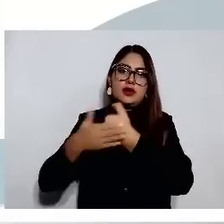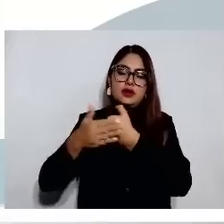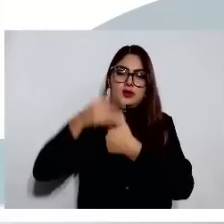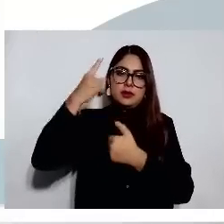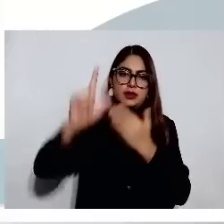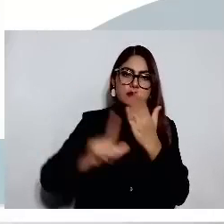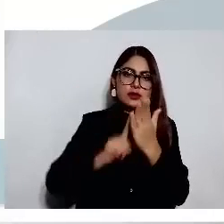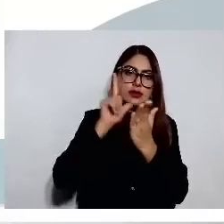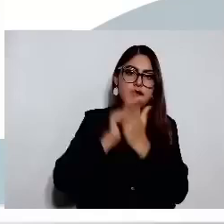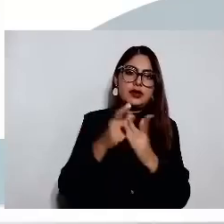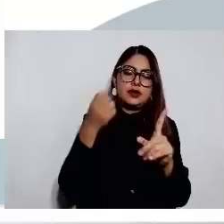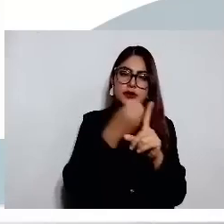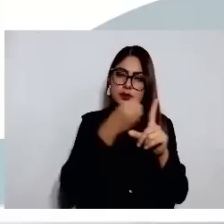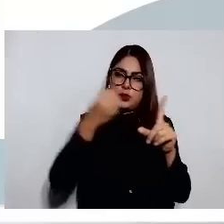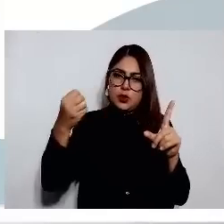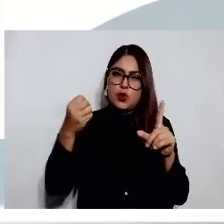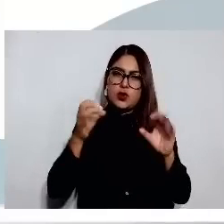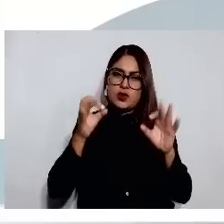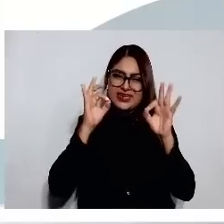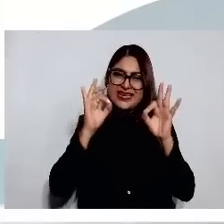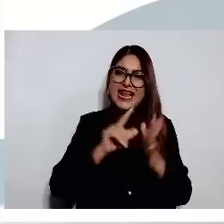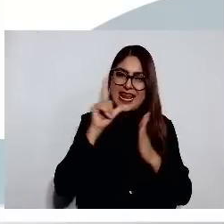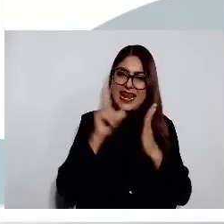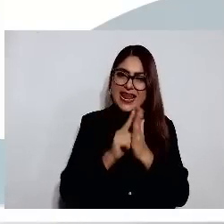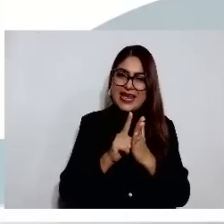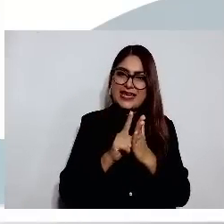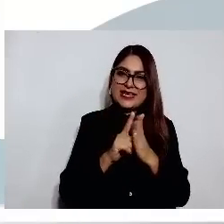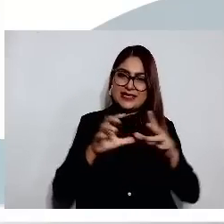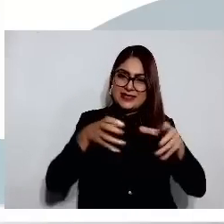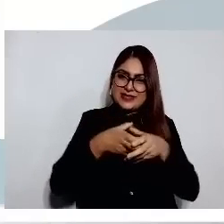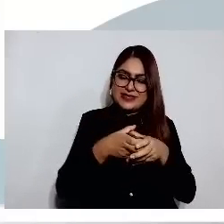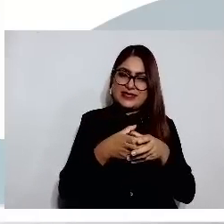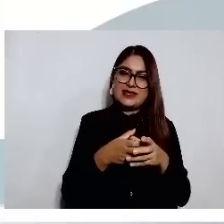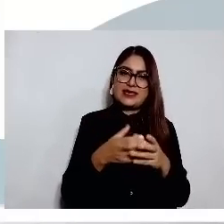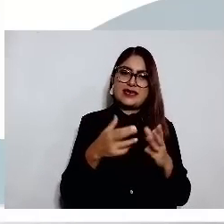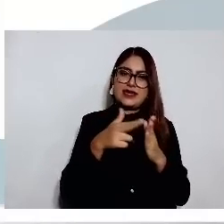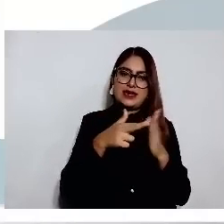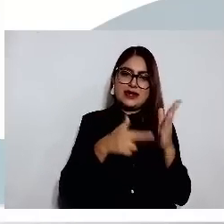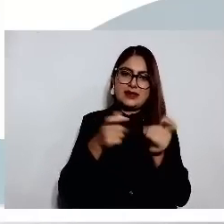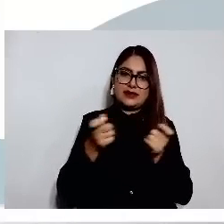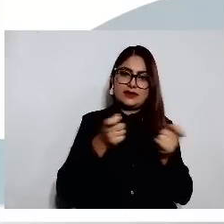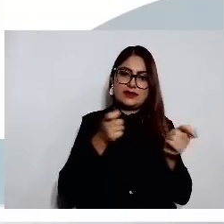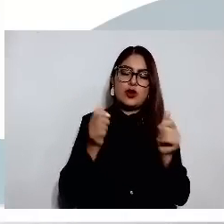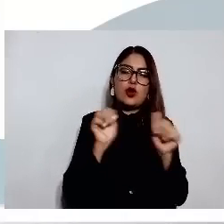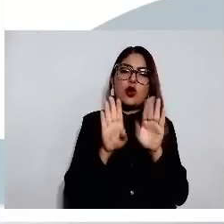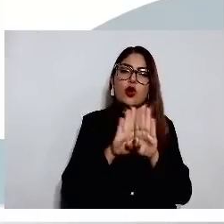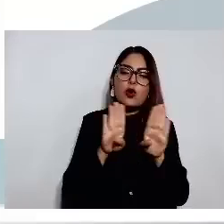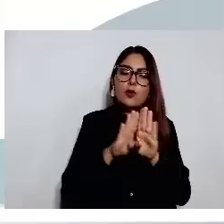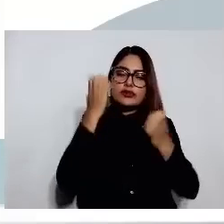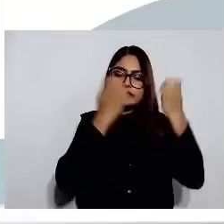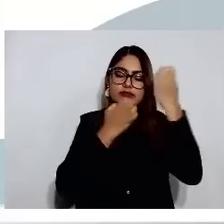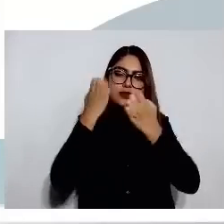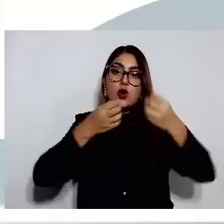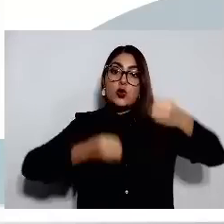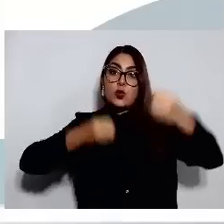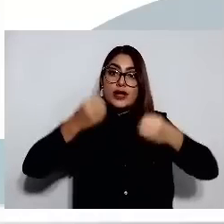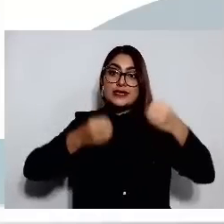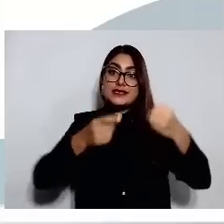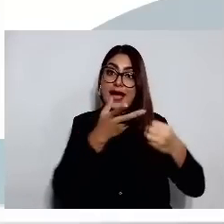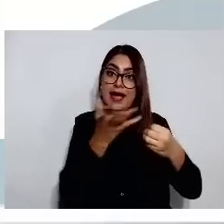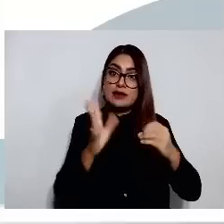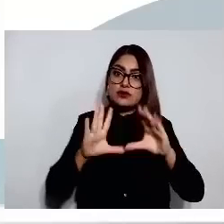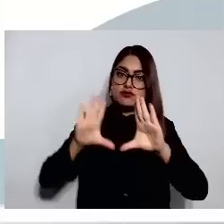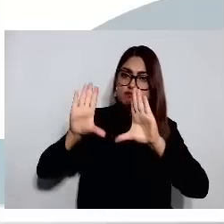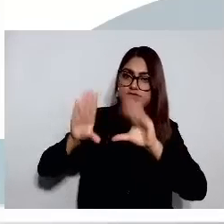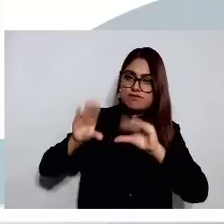supervisar sentencias y capacitación judicial, cómo se está capacitando a los jueces y juezas. Recopilación y generación de